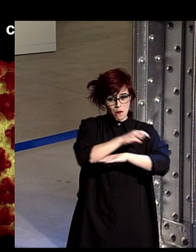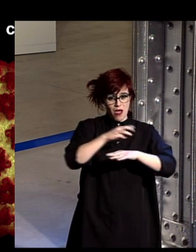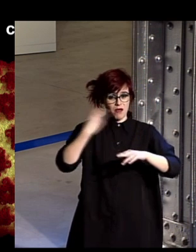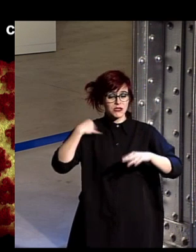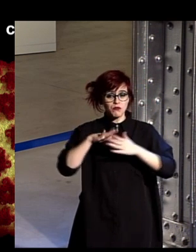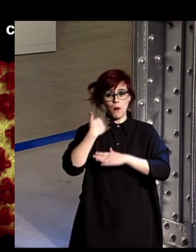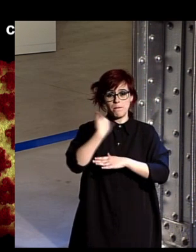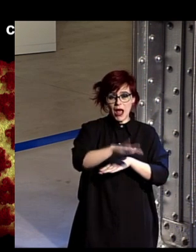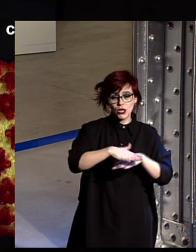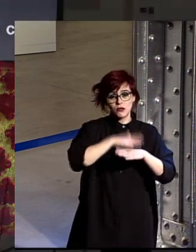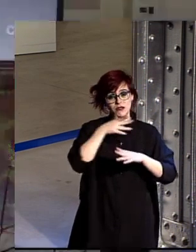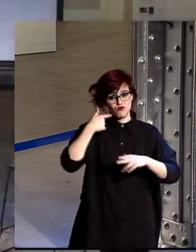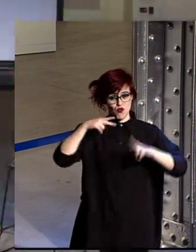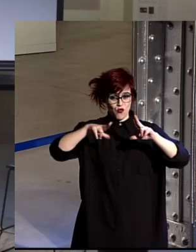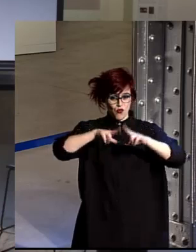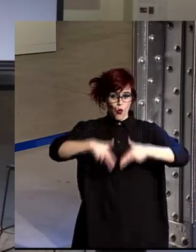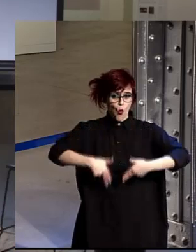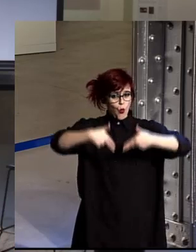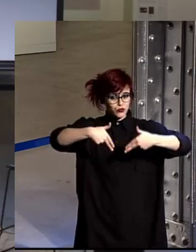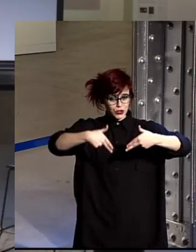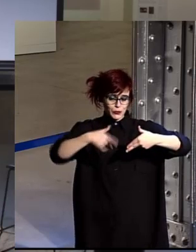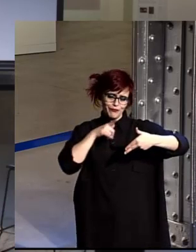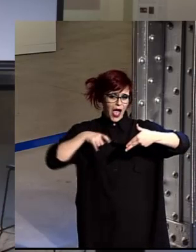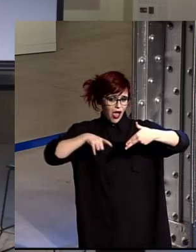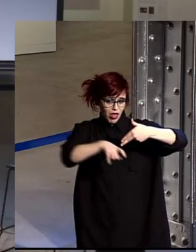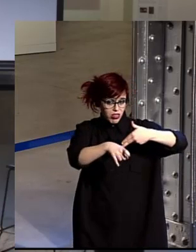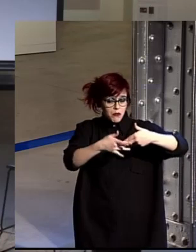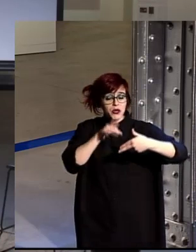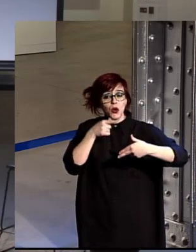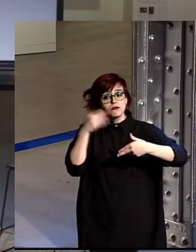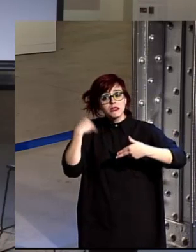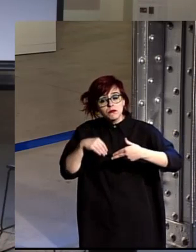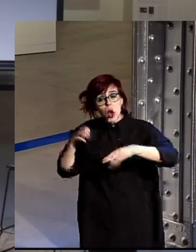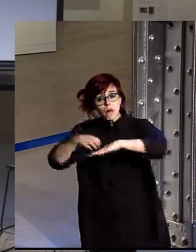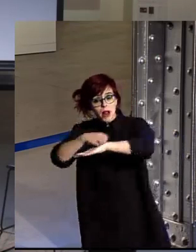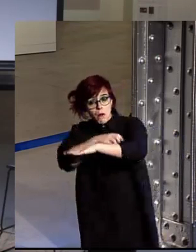¿vale? Se produce cáncer de cuello de útero. Pero muchísimos papilomas no producen cánceres.